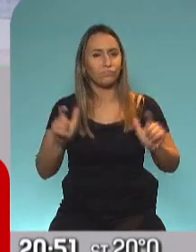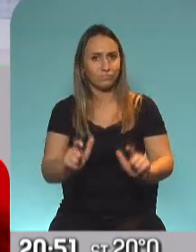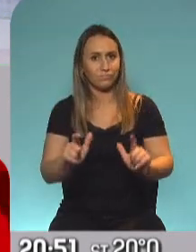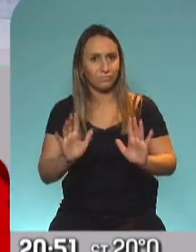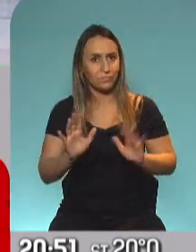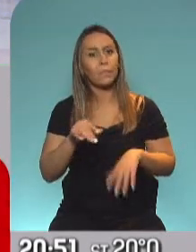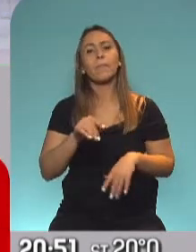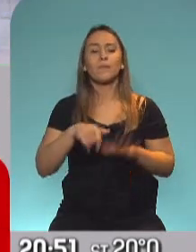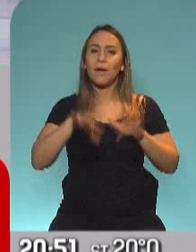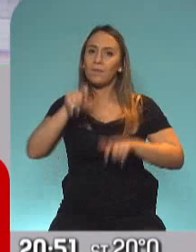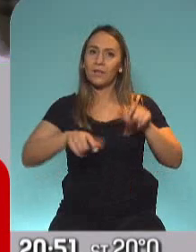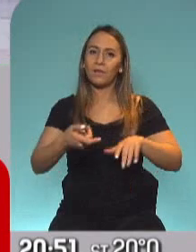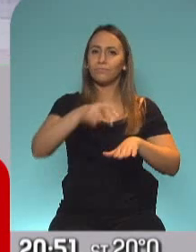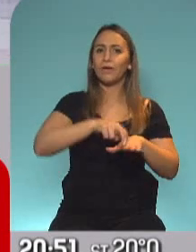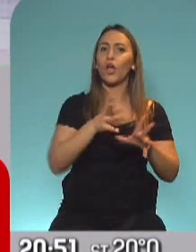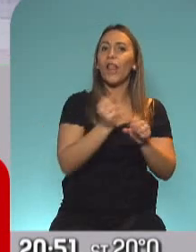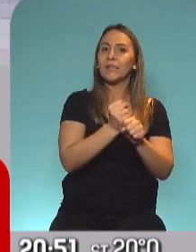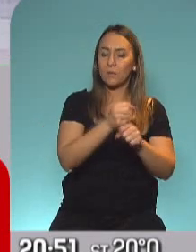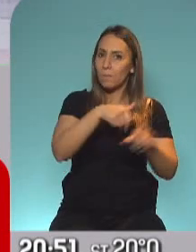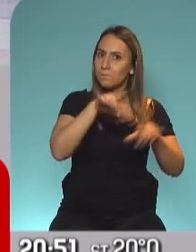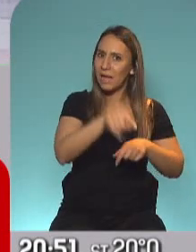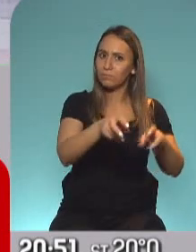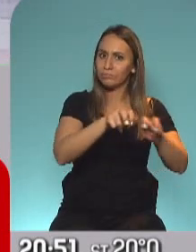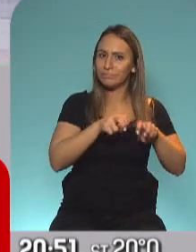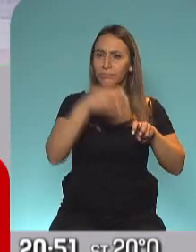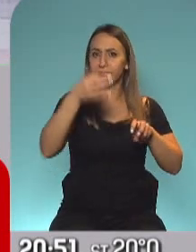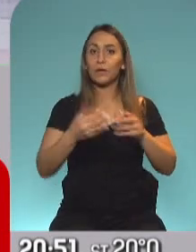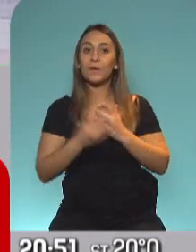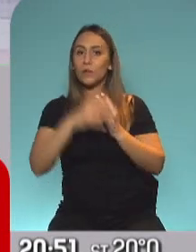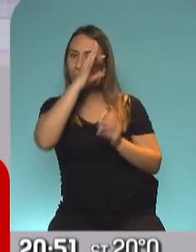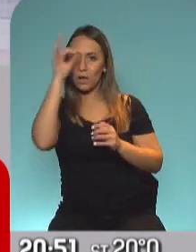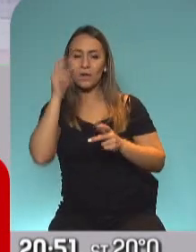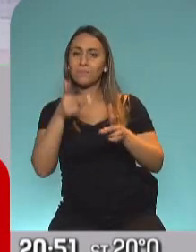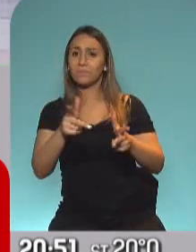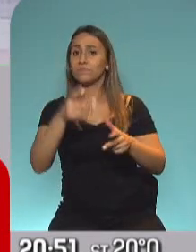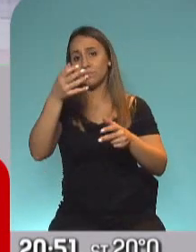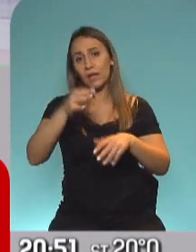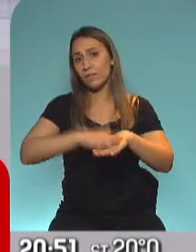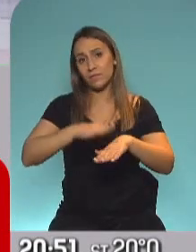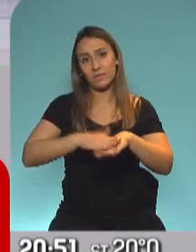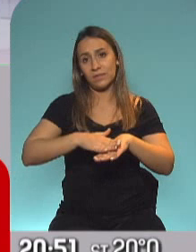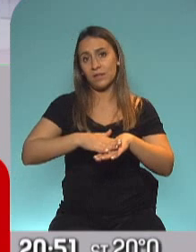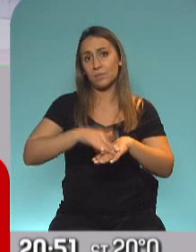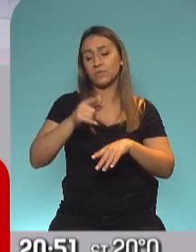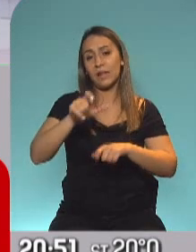suben a los colectivos. Meoni dijo recién, esto también depende mucho de la responsabilidad de los ciudadanos. Va a quedar